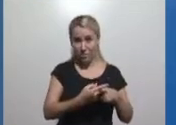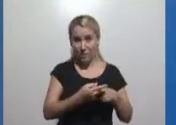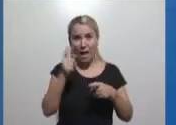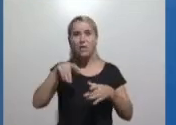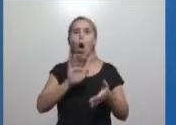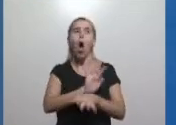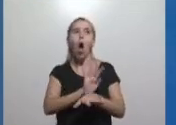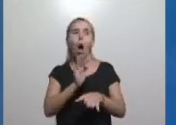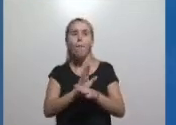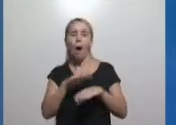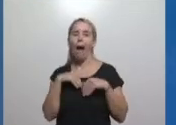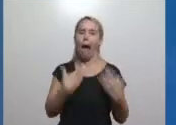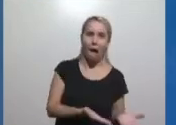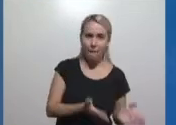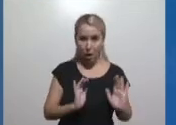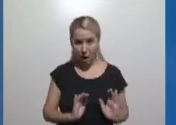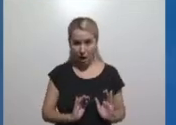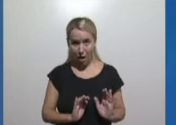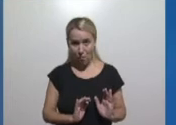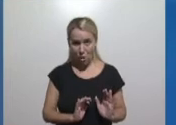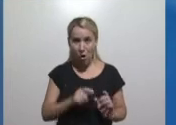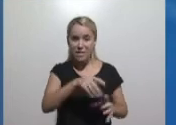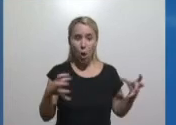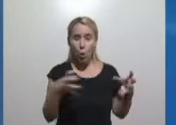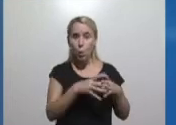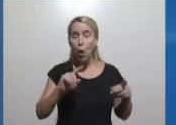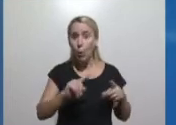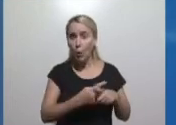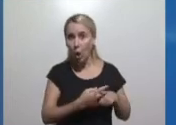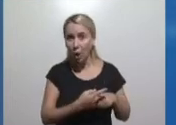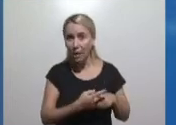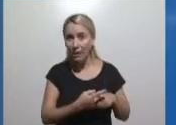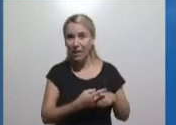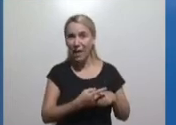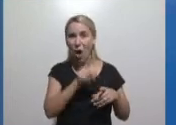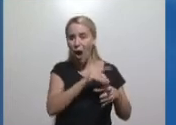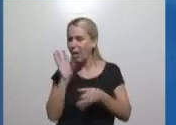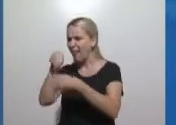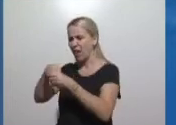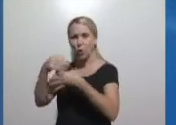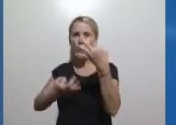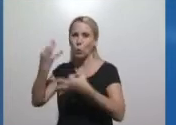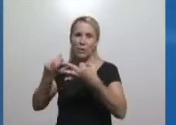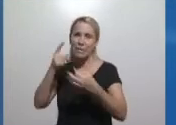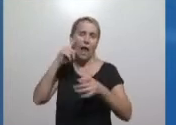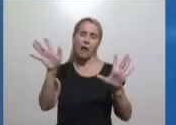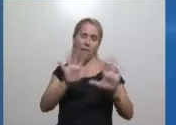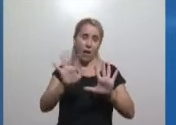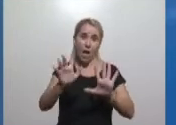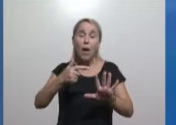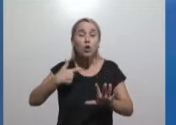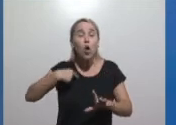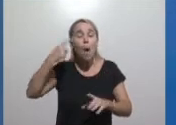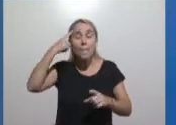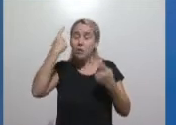sector partidario, hacia un sector político que iría politizando la justicia. Y no lo comparto, por